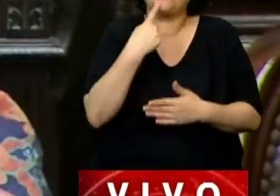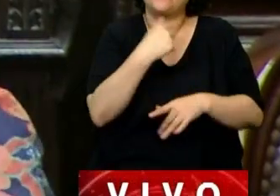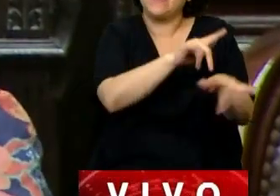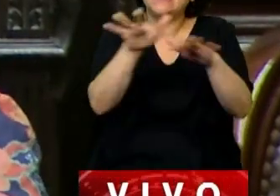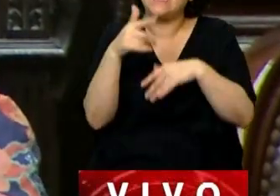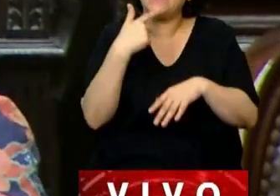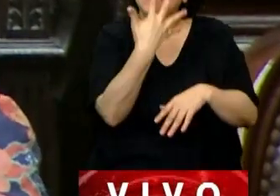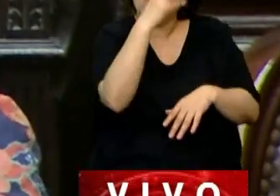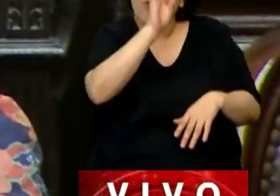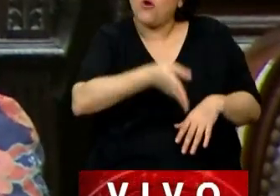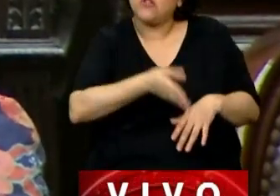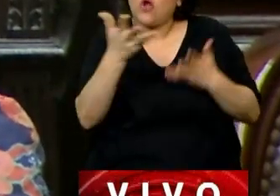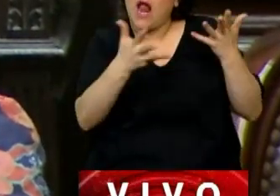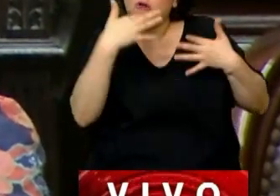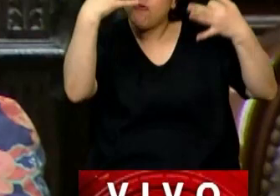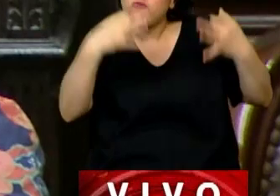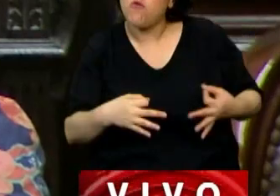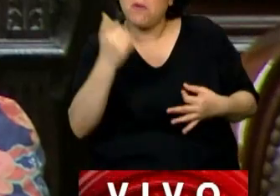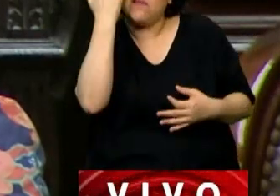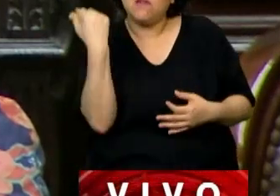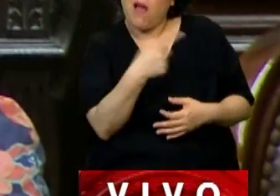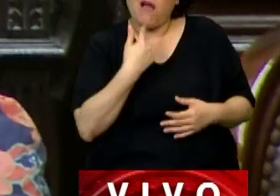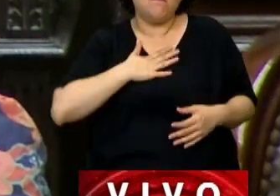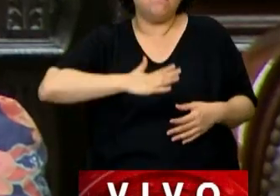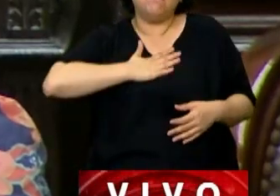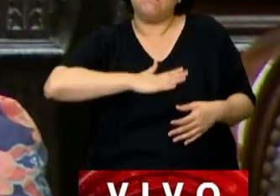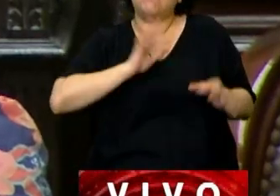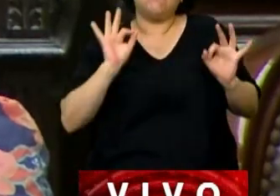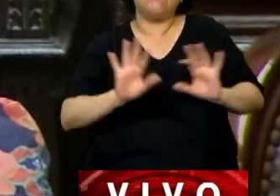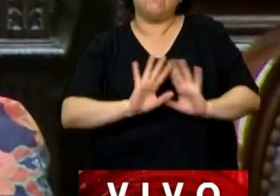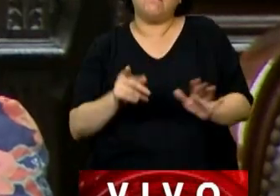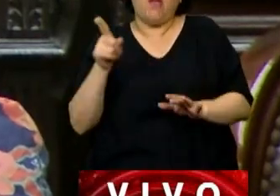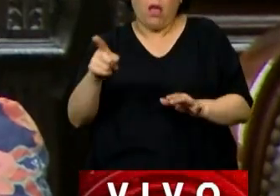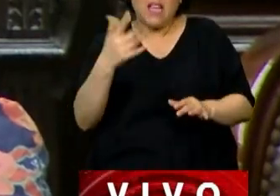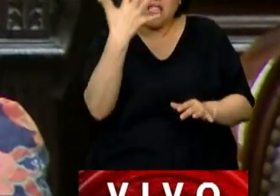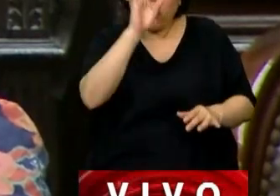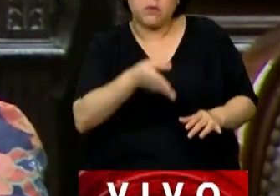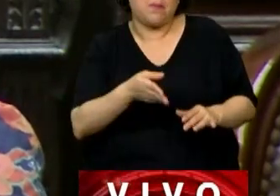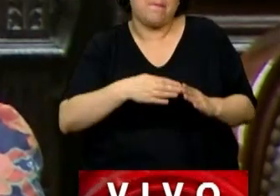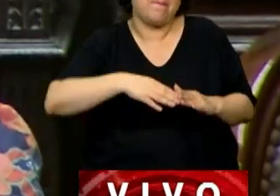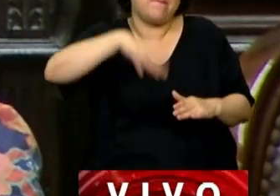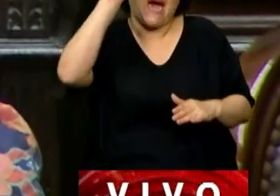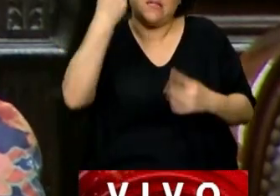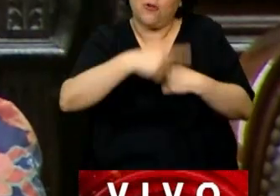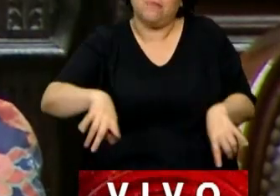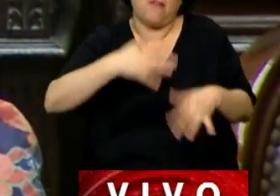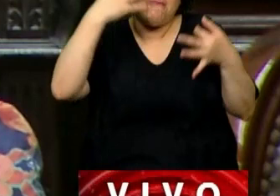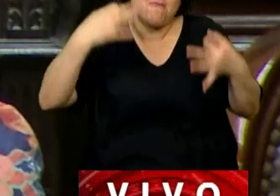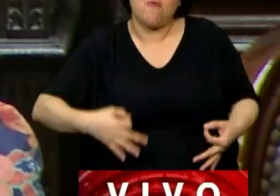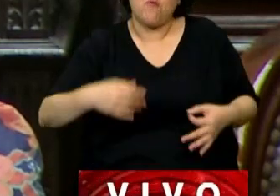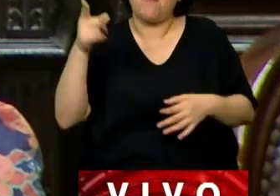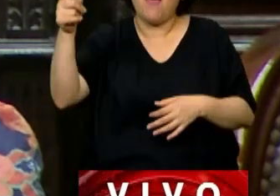de lo que planteaba ahí, ellos ya iban a estar contentísimos. Y ha hecho muchísimo más que el 5%. Néstor